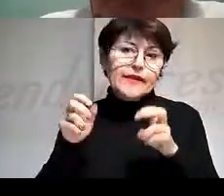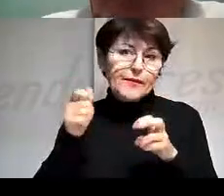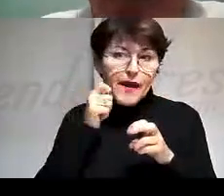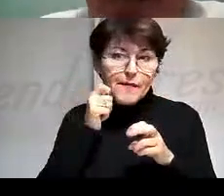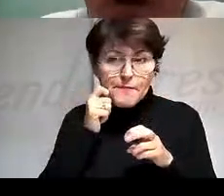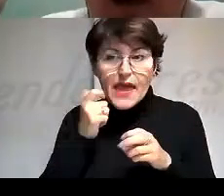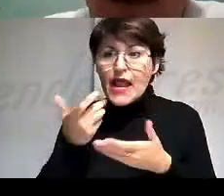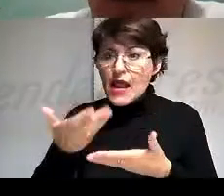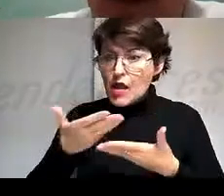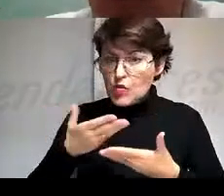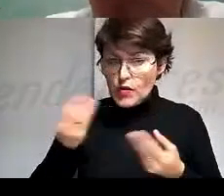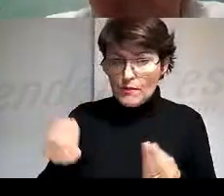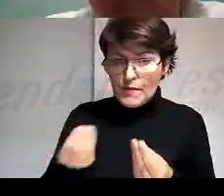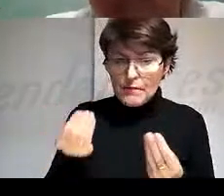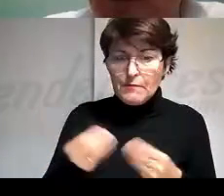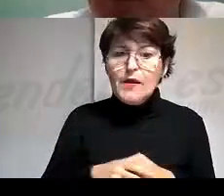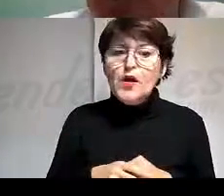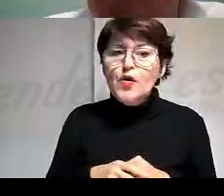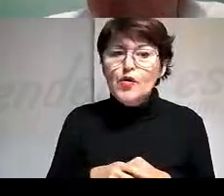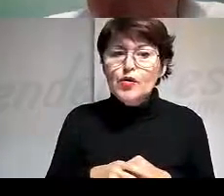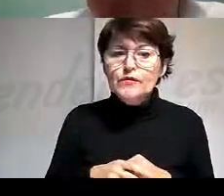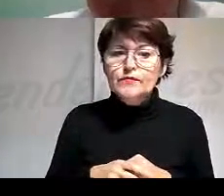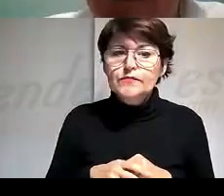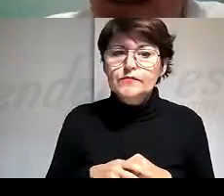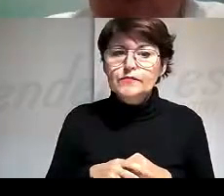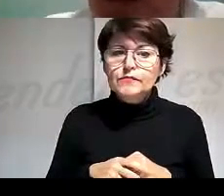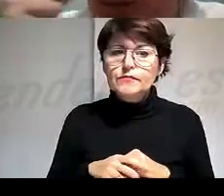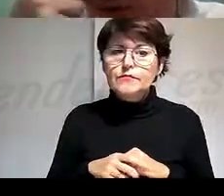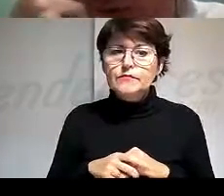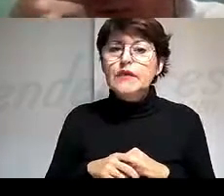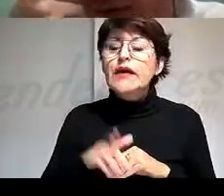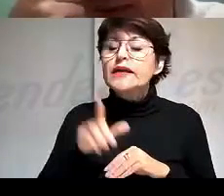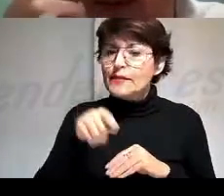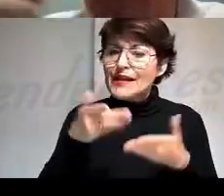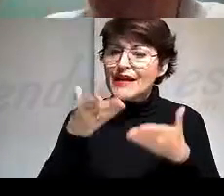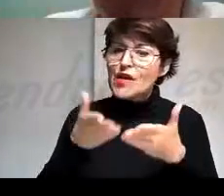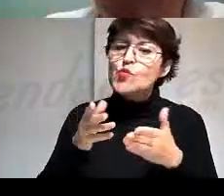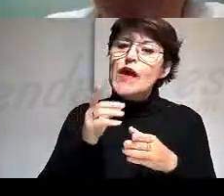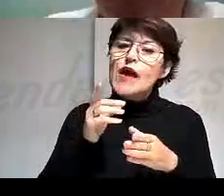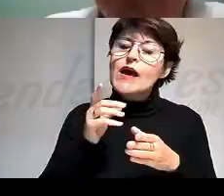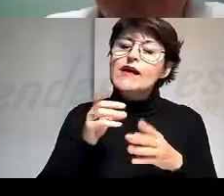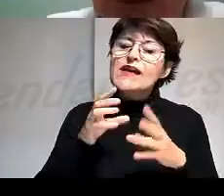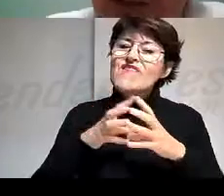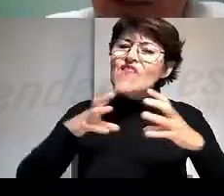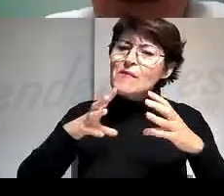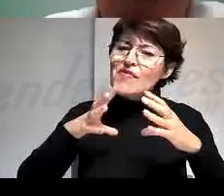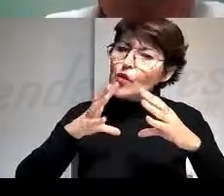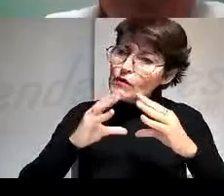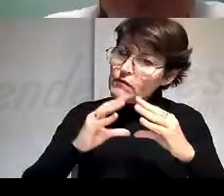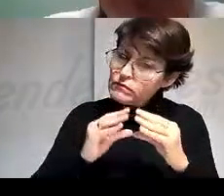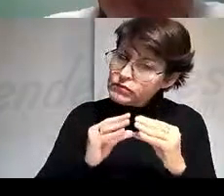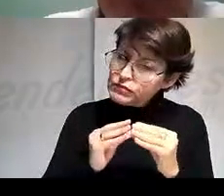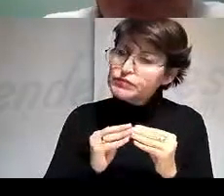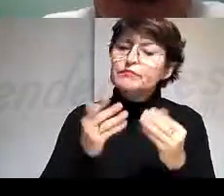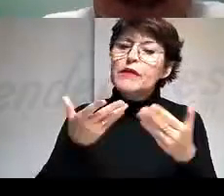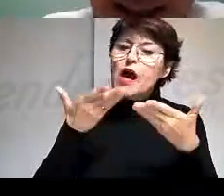venir bien. El acema nano, recordad que también tiene un importante componente antiinflamatorio, por lo tanto también si hay contractura nos puede venir muy